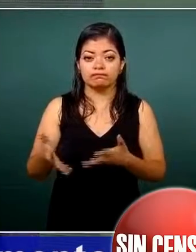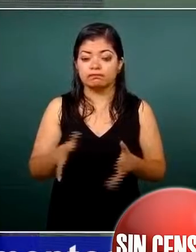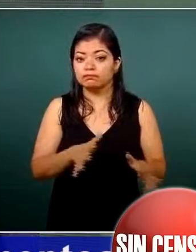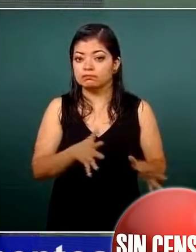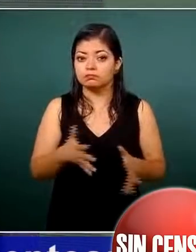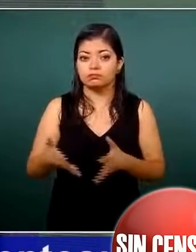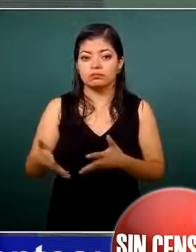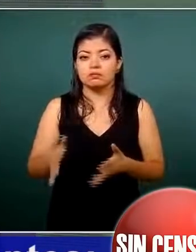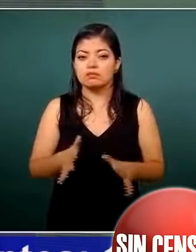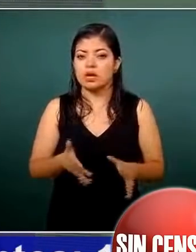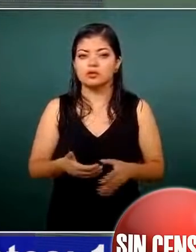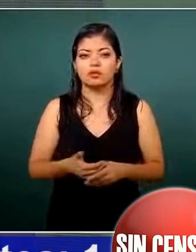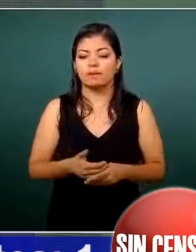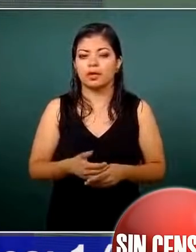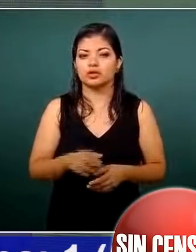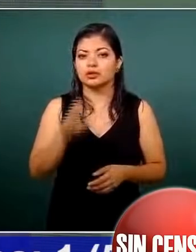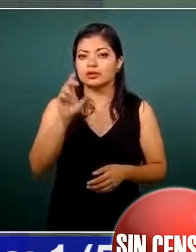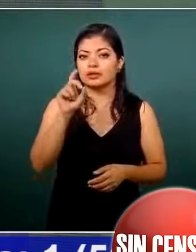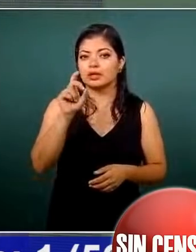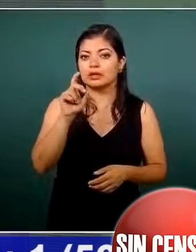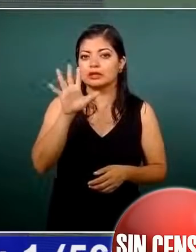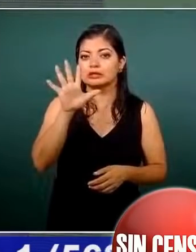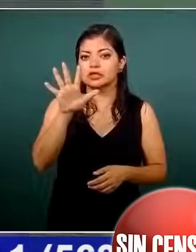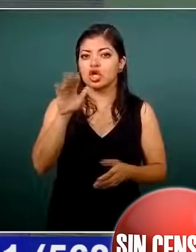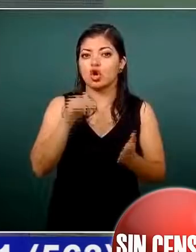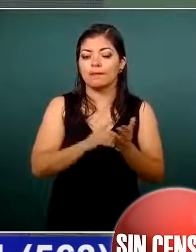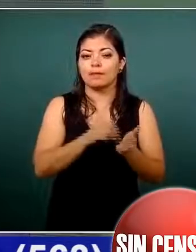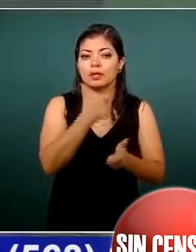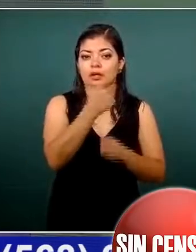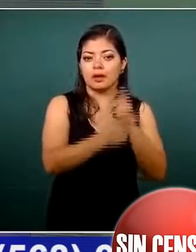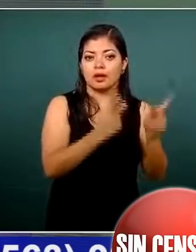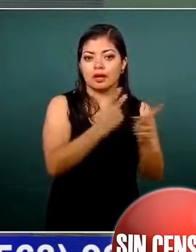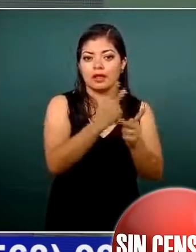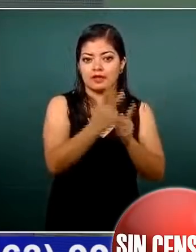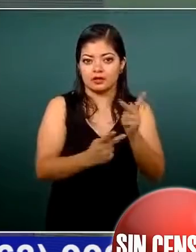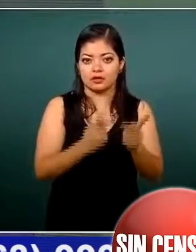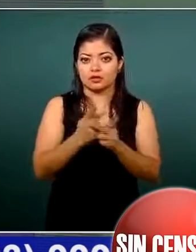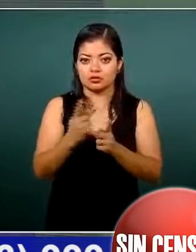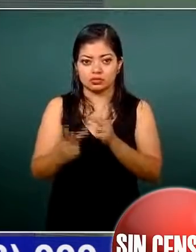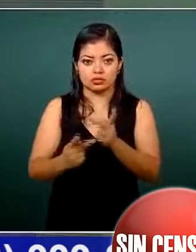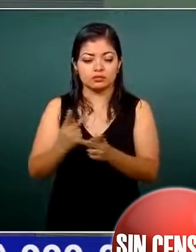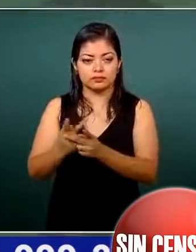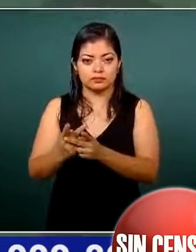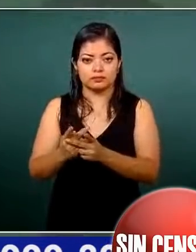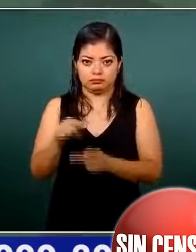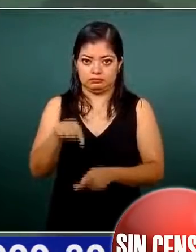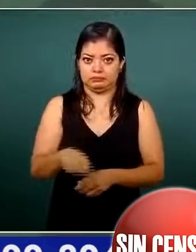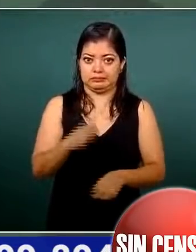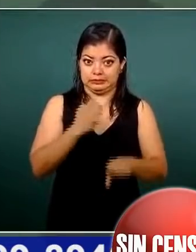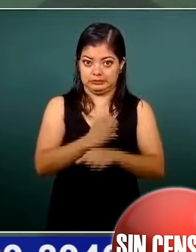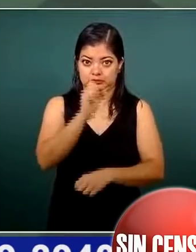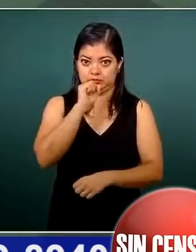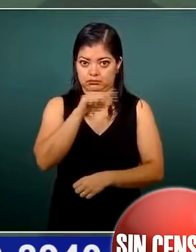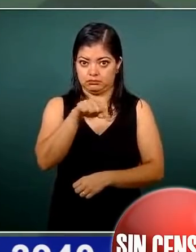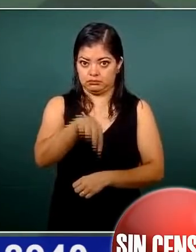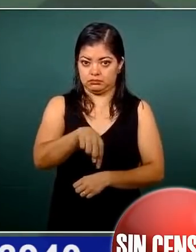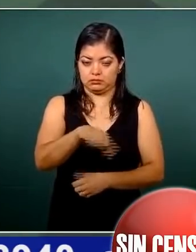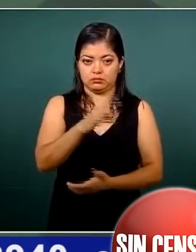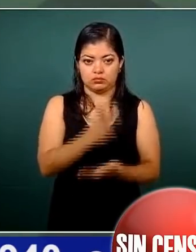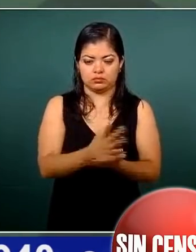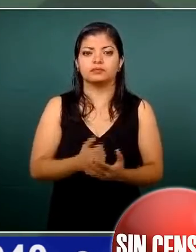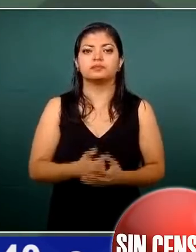hablando de 35,000 créditos, en el caso de Jalisco, y lo que